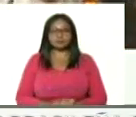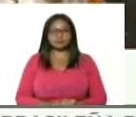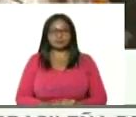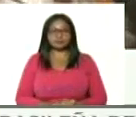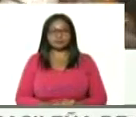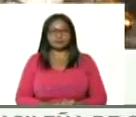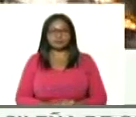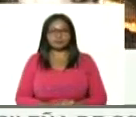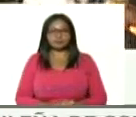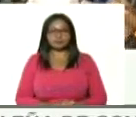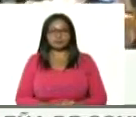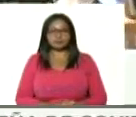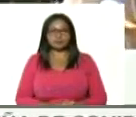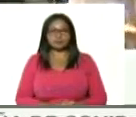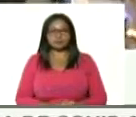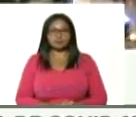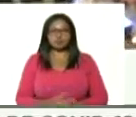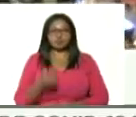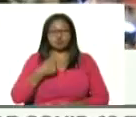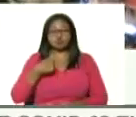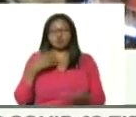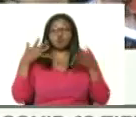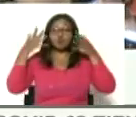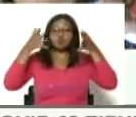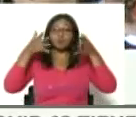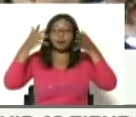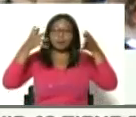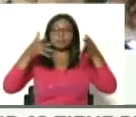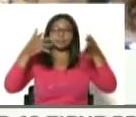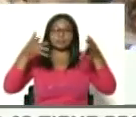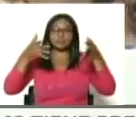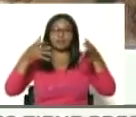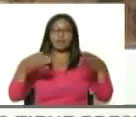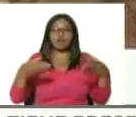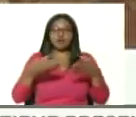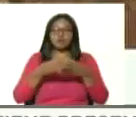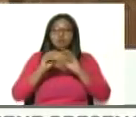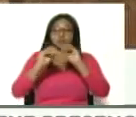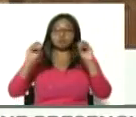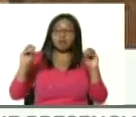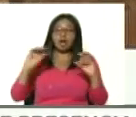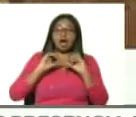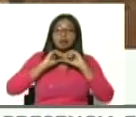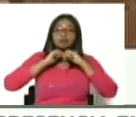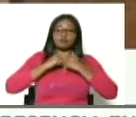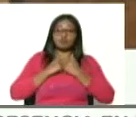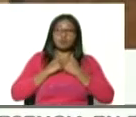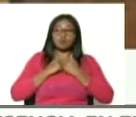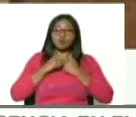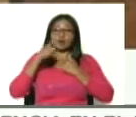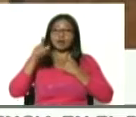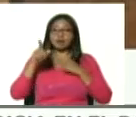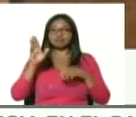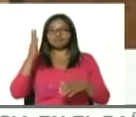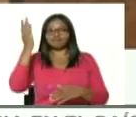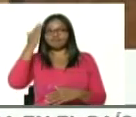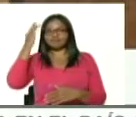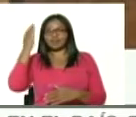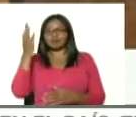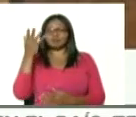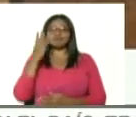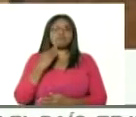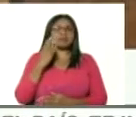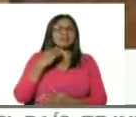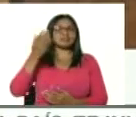Yo le recomiendo a la comisión, convoquen a Aristóbulo, que es una leyenda viviente